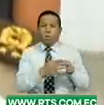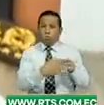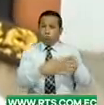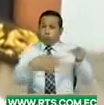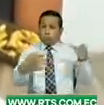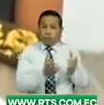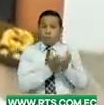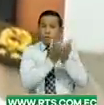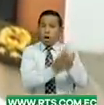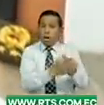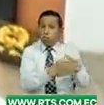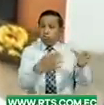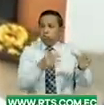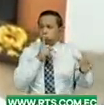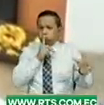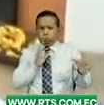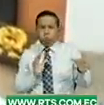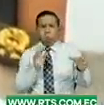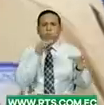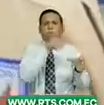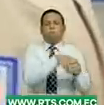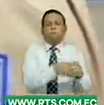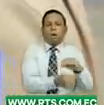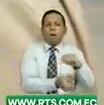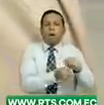carga en los contenedores este informe